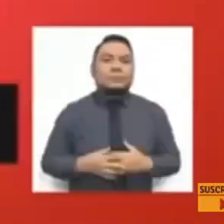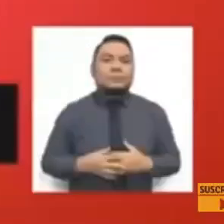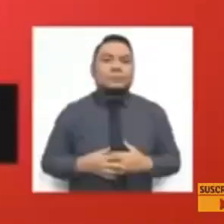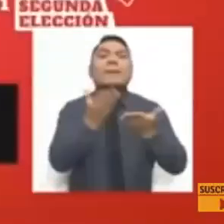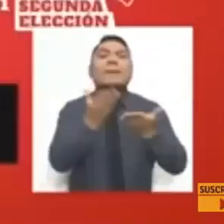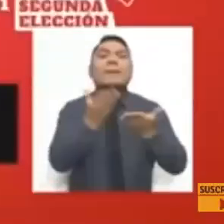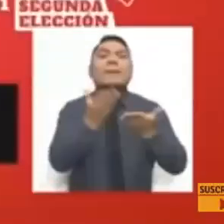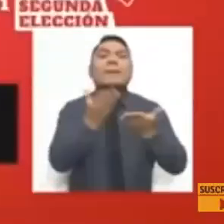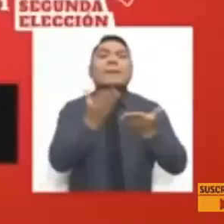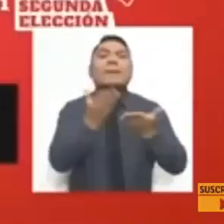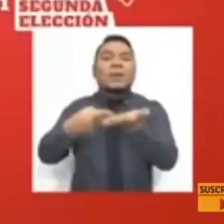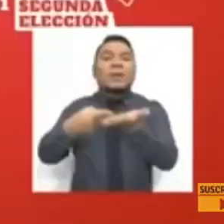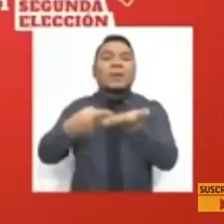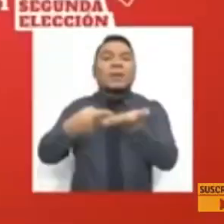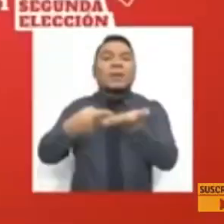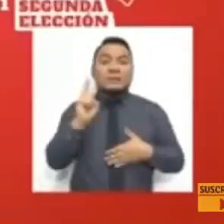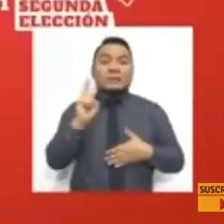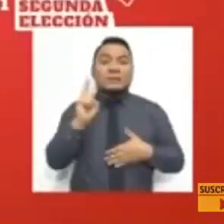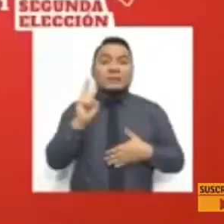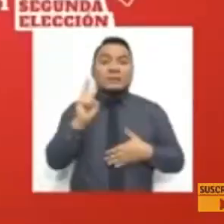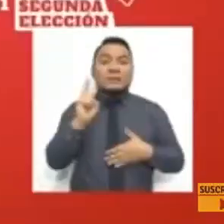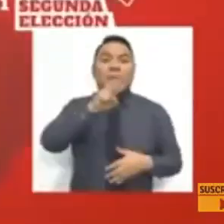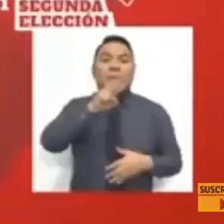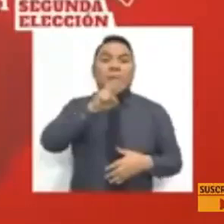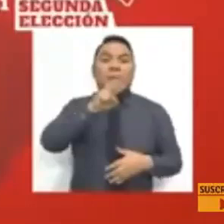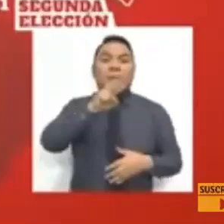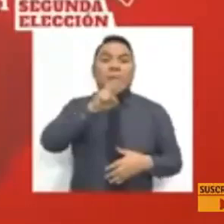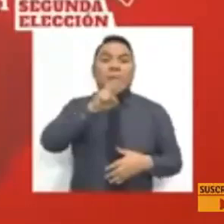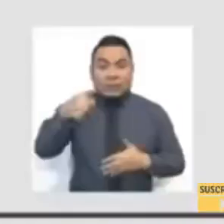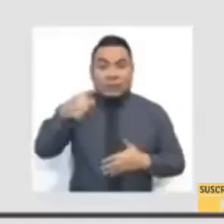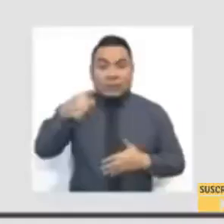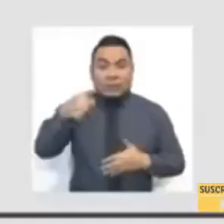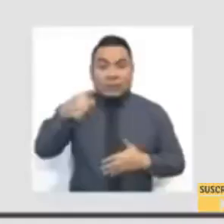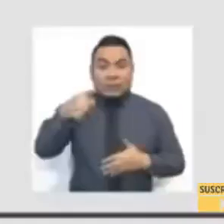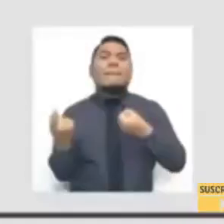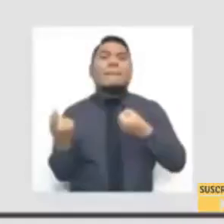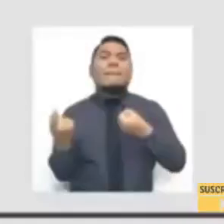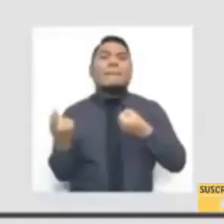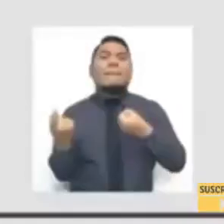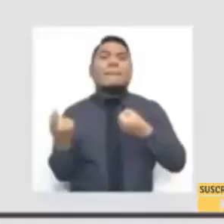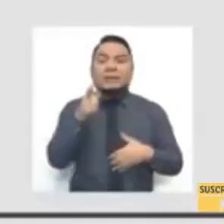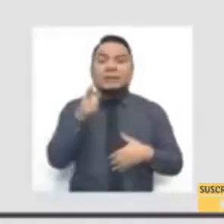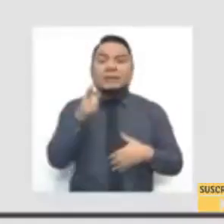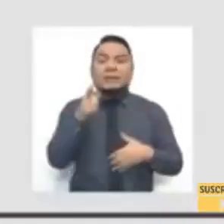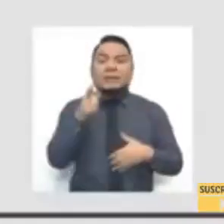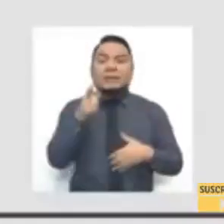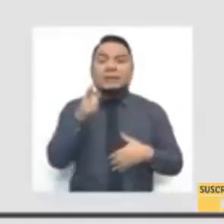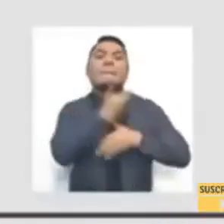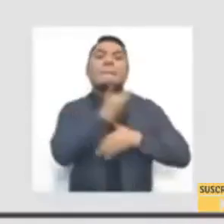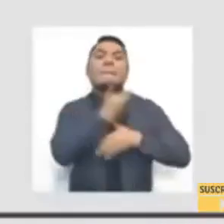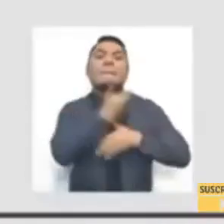Bienvenidos al debate presidencial de la segunda elección 2021. El debate cuenta con la participación de los candidatos